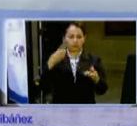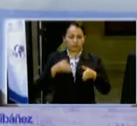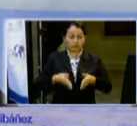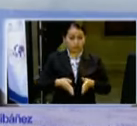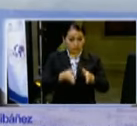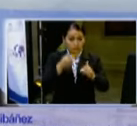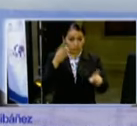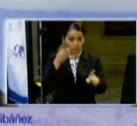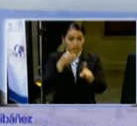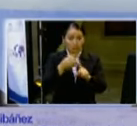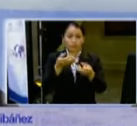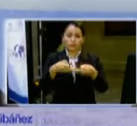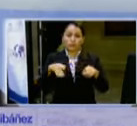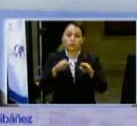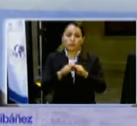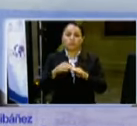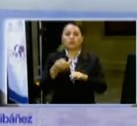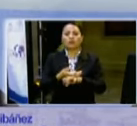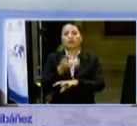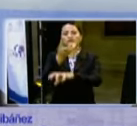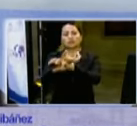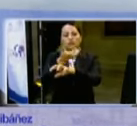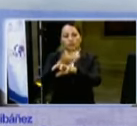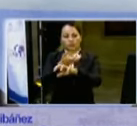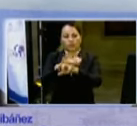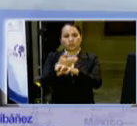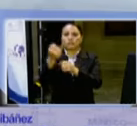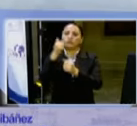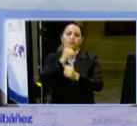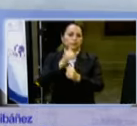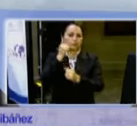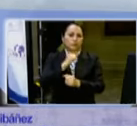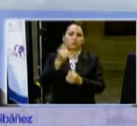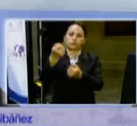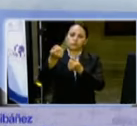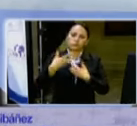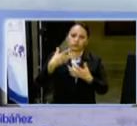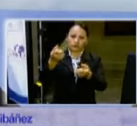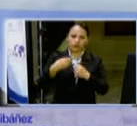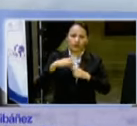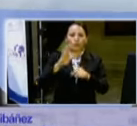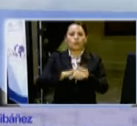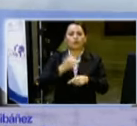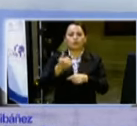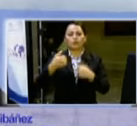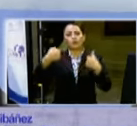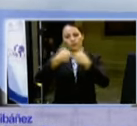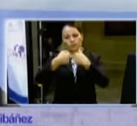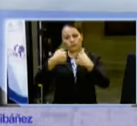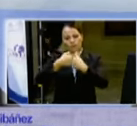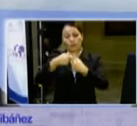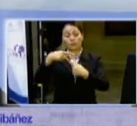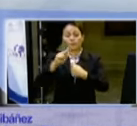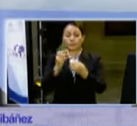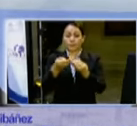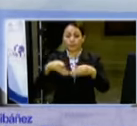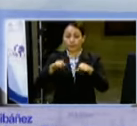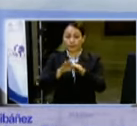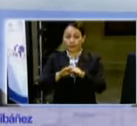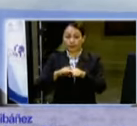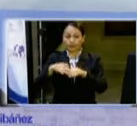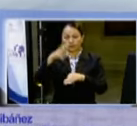importante respecto a la dependencia de la economía norteamericana, y no es cosa menor por la frontera que compartimos, pero también es importante atender